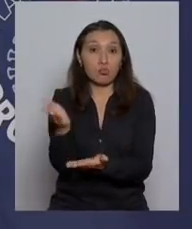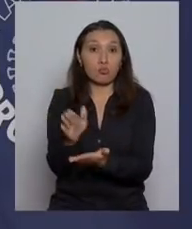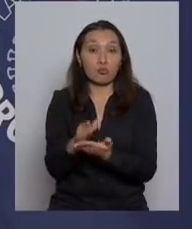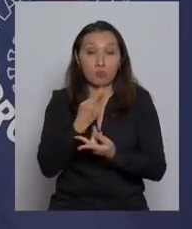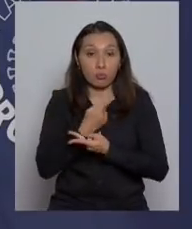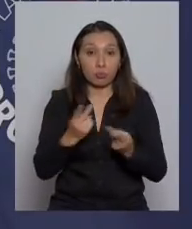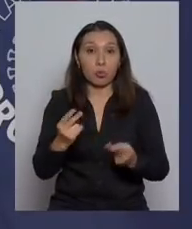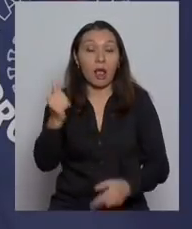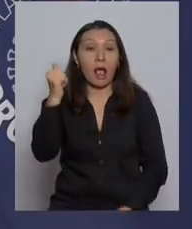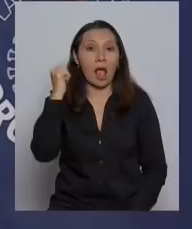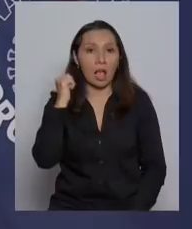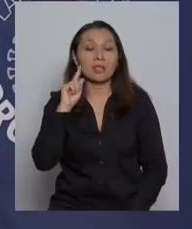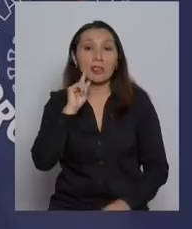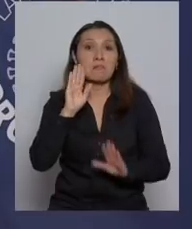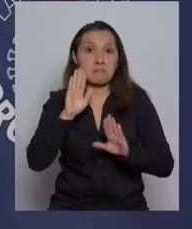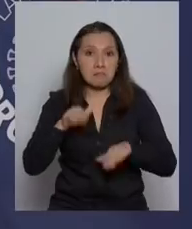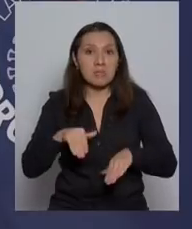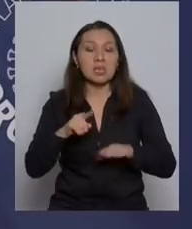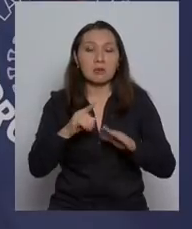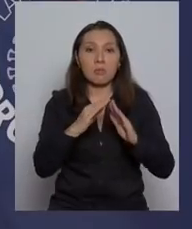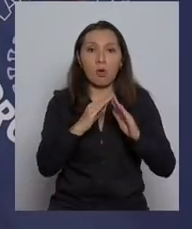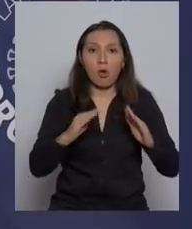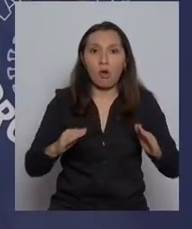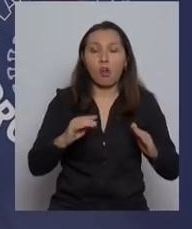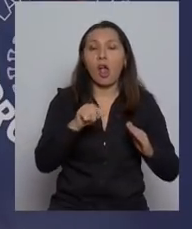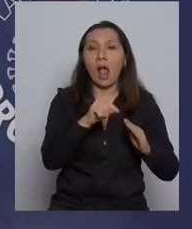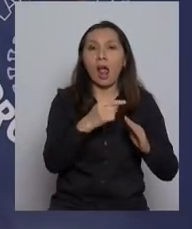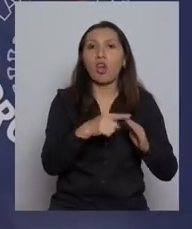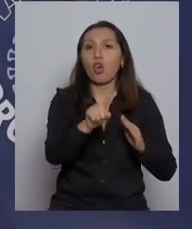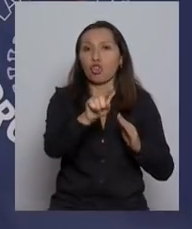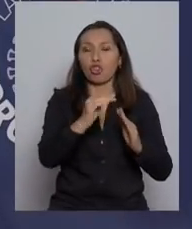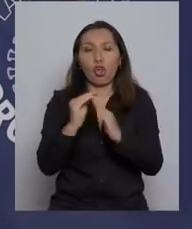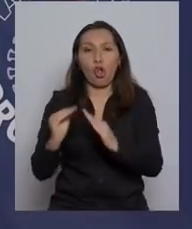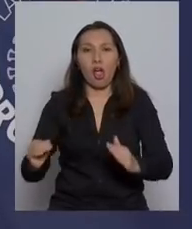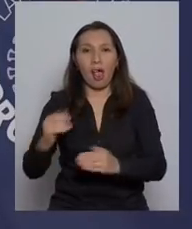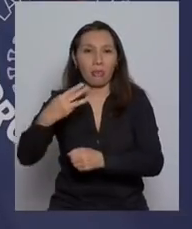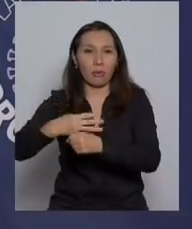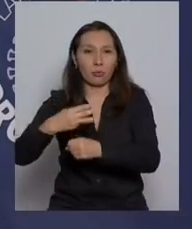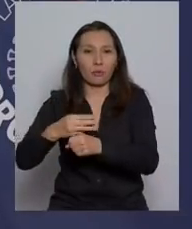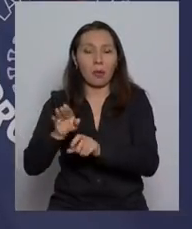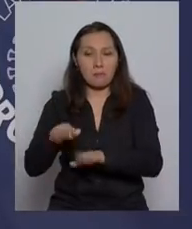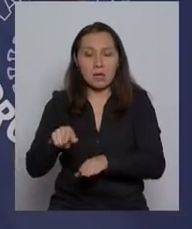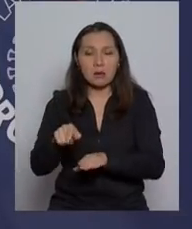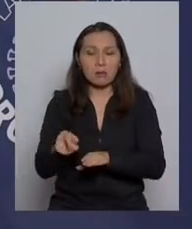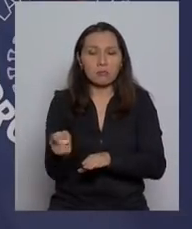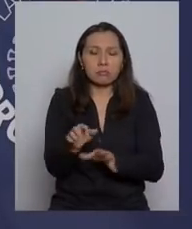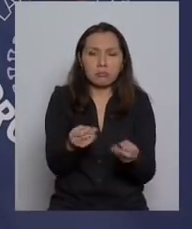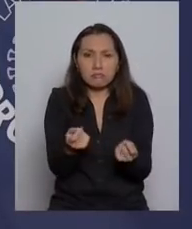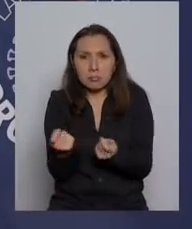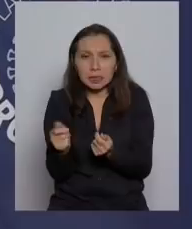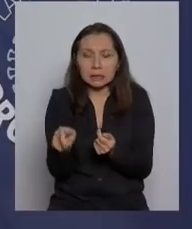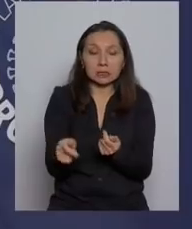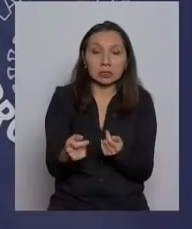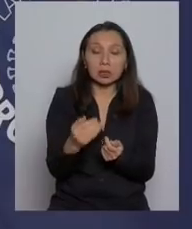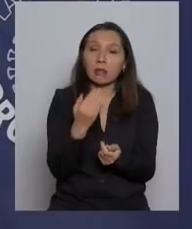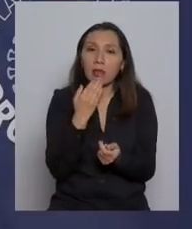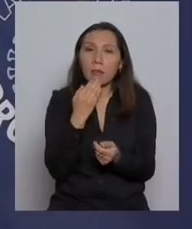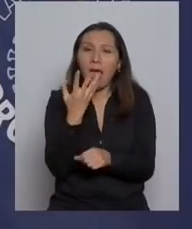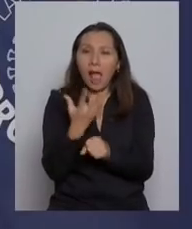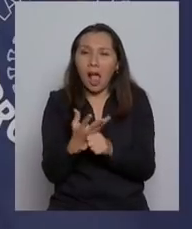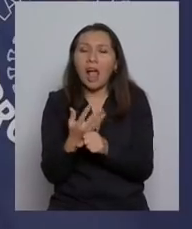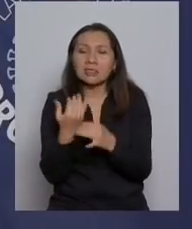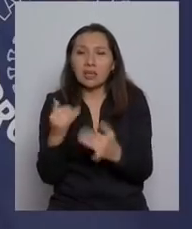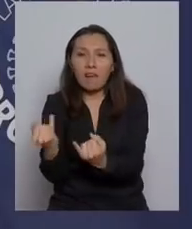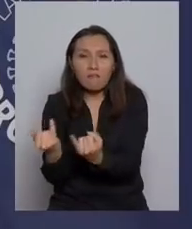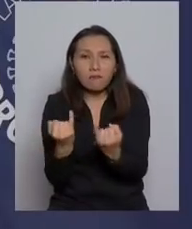usted anunciaba ayer pertenecía también a uno de estos centros para adultos mayores, y también saber si se tiene un